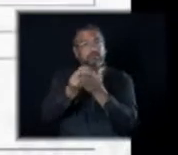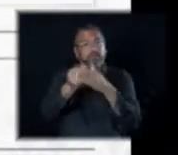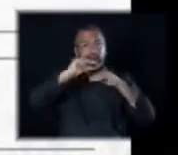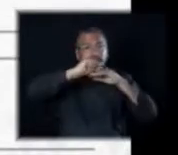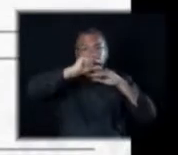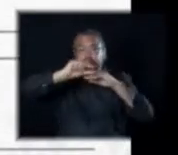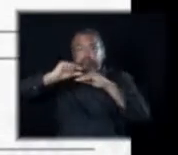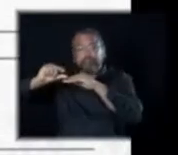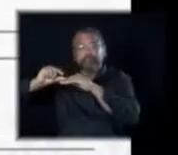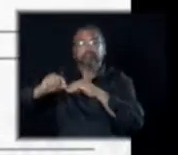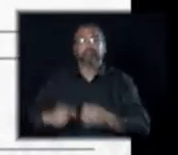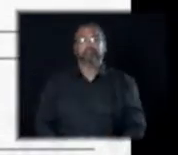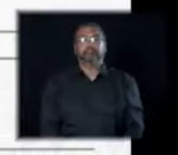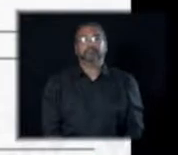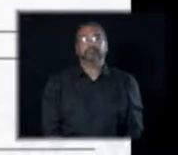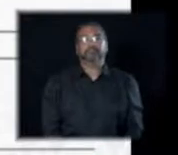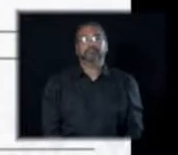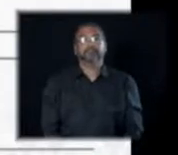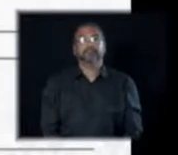fondos.